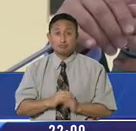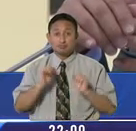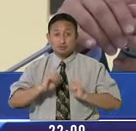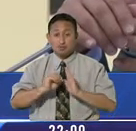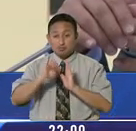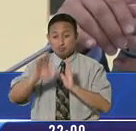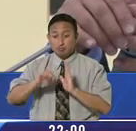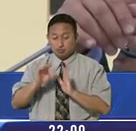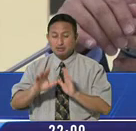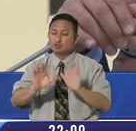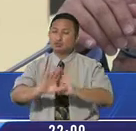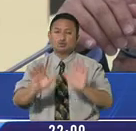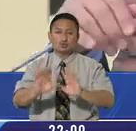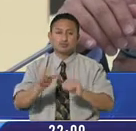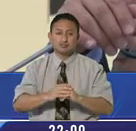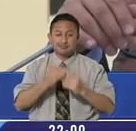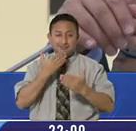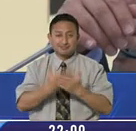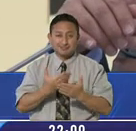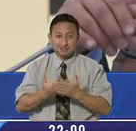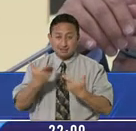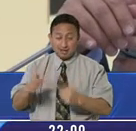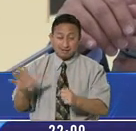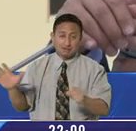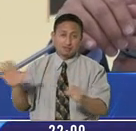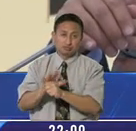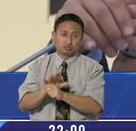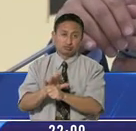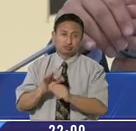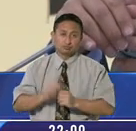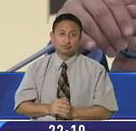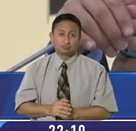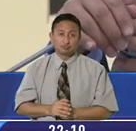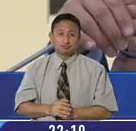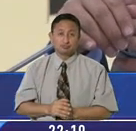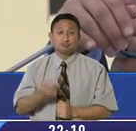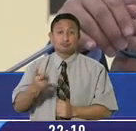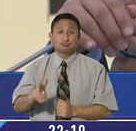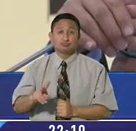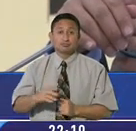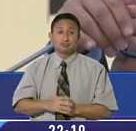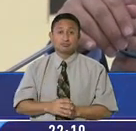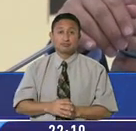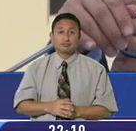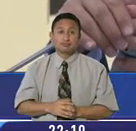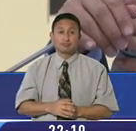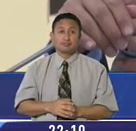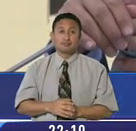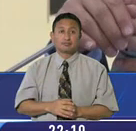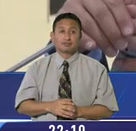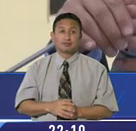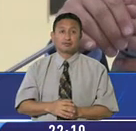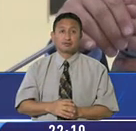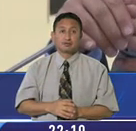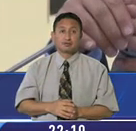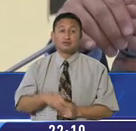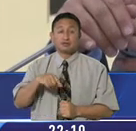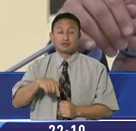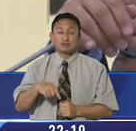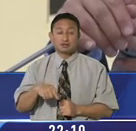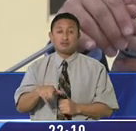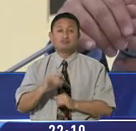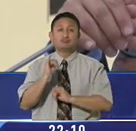contribuciones porque lamentablemente estamos colapsados. De igual manera, rogamos a todas las